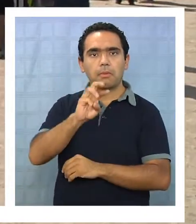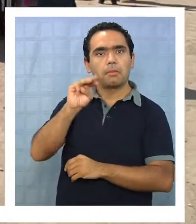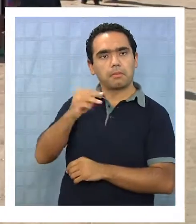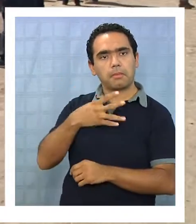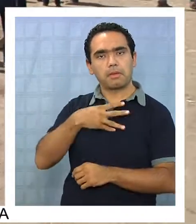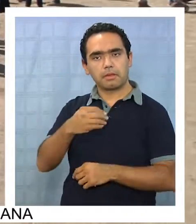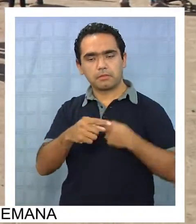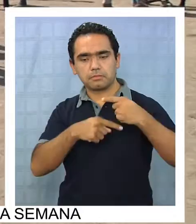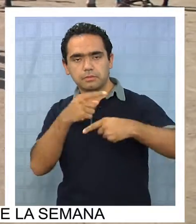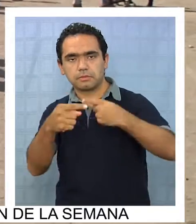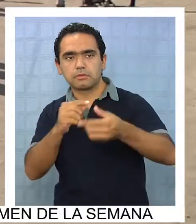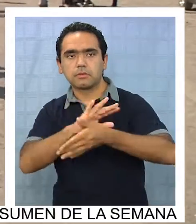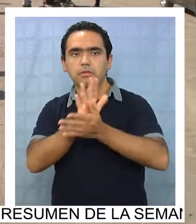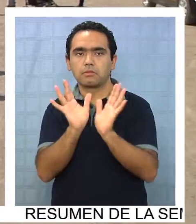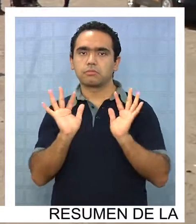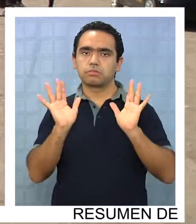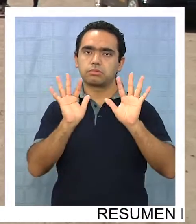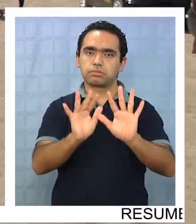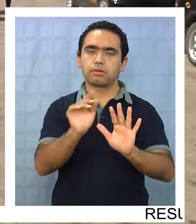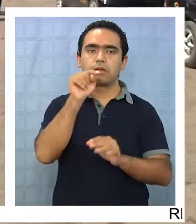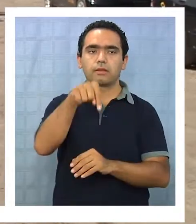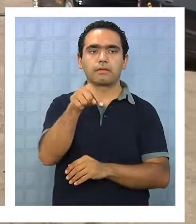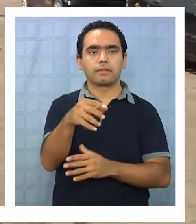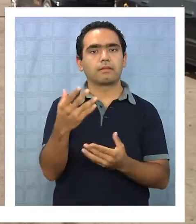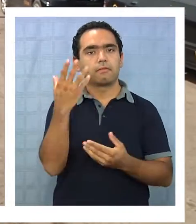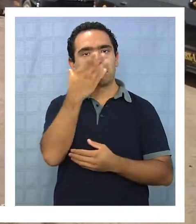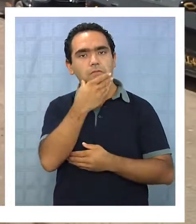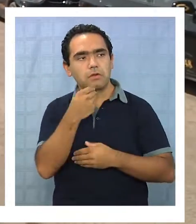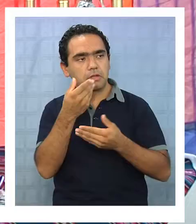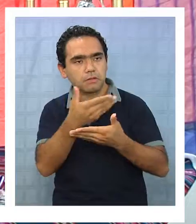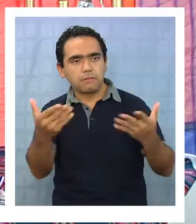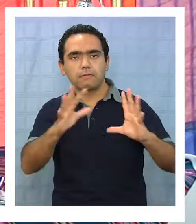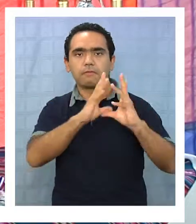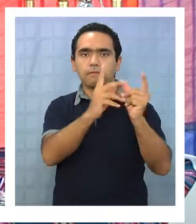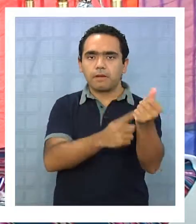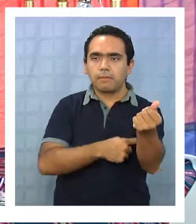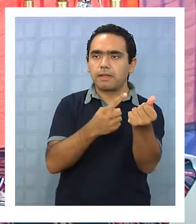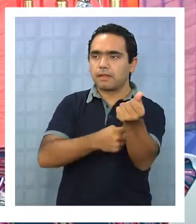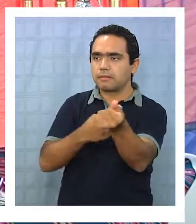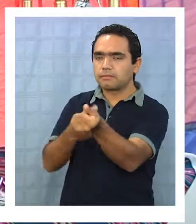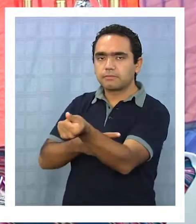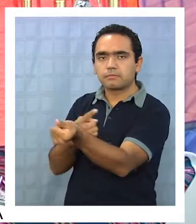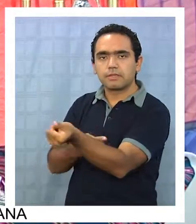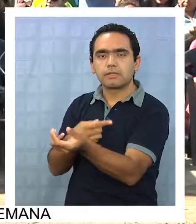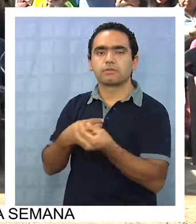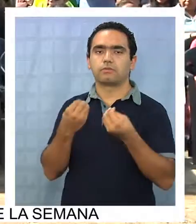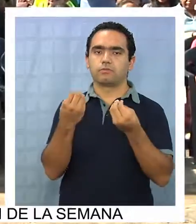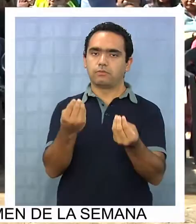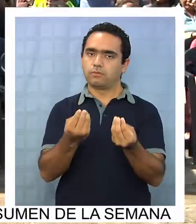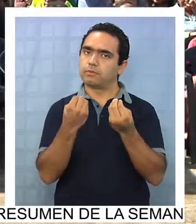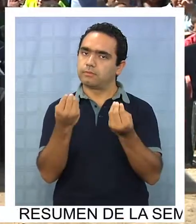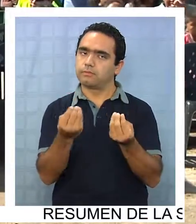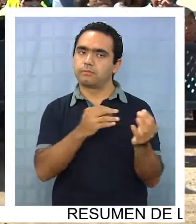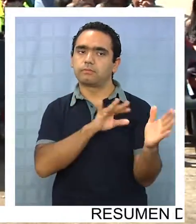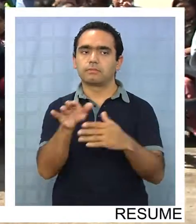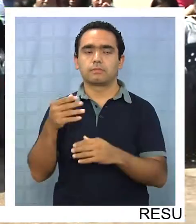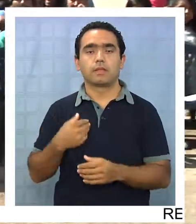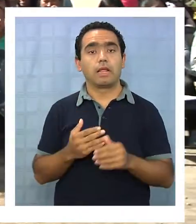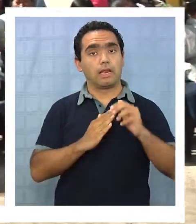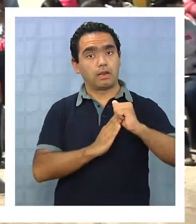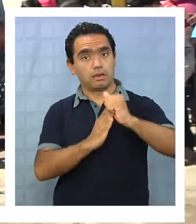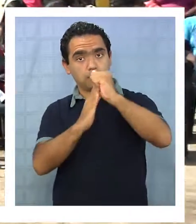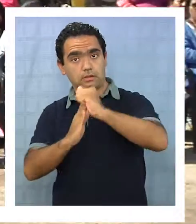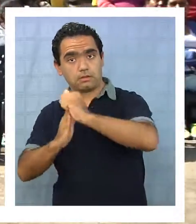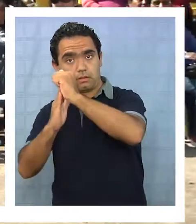extraverante, algo interesante, donde está la familia, y eso creo que es muy bueno. Los dirigentes